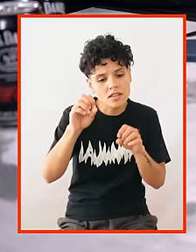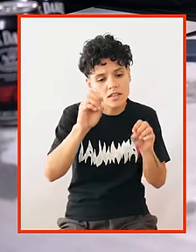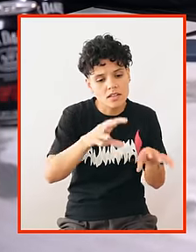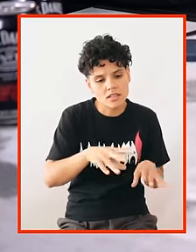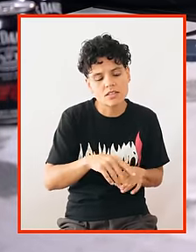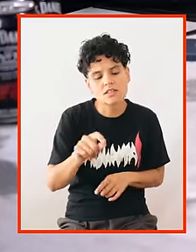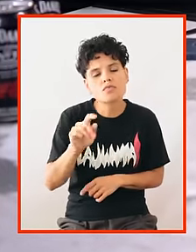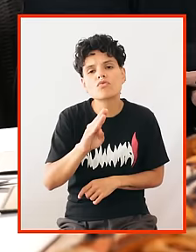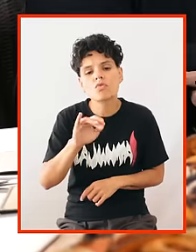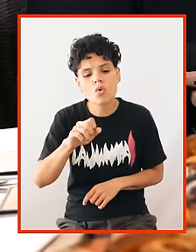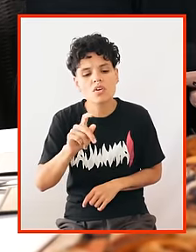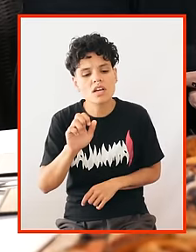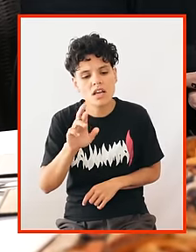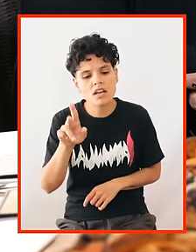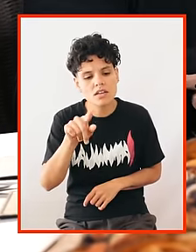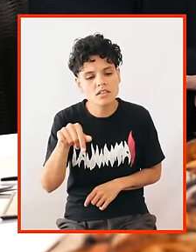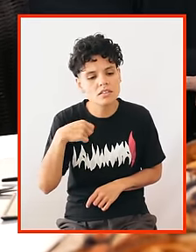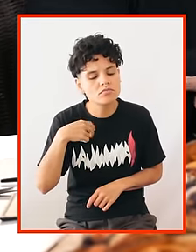con los buques.